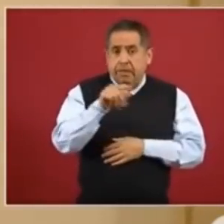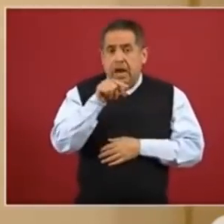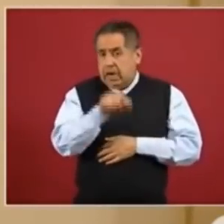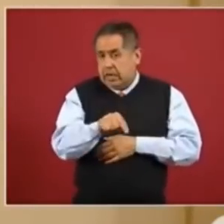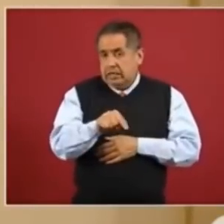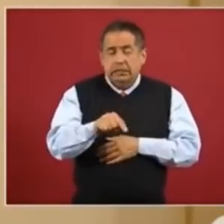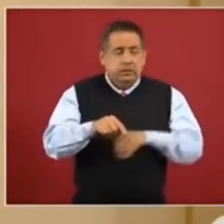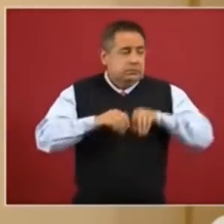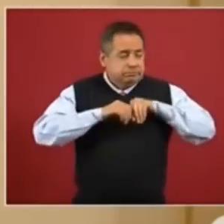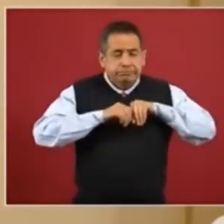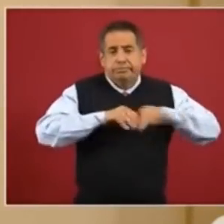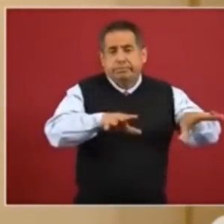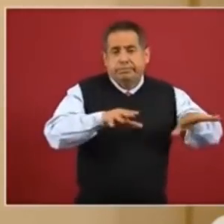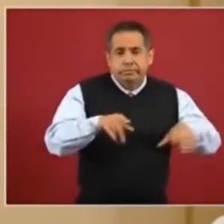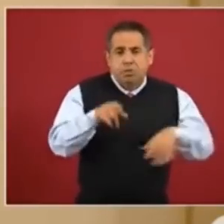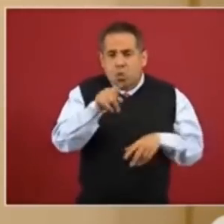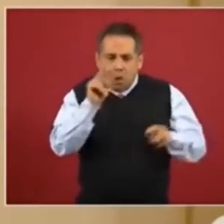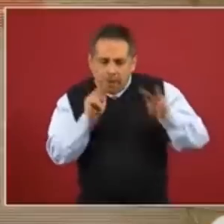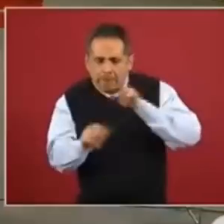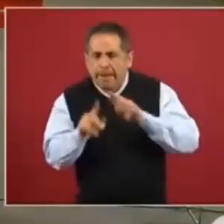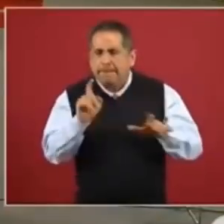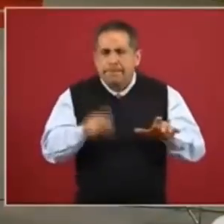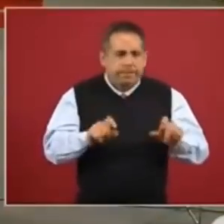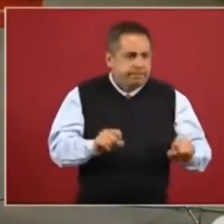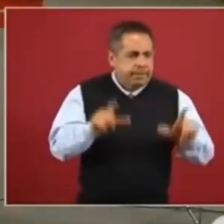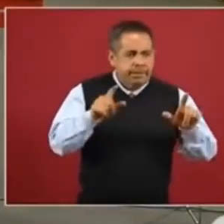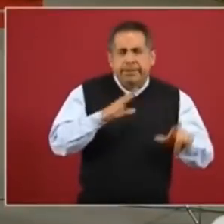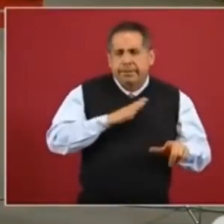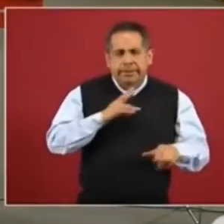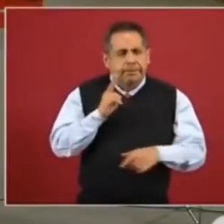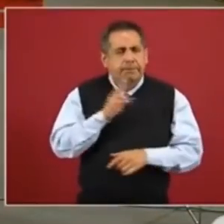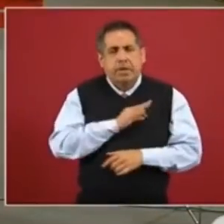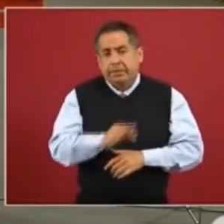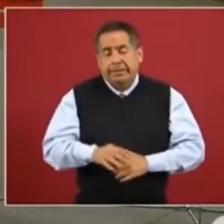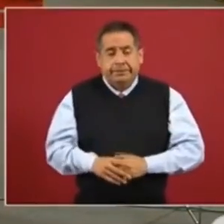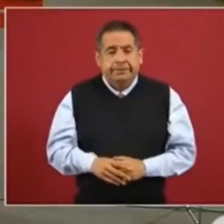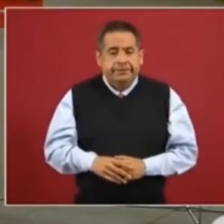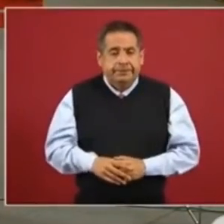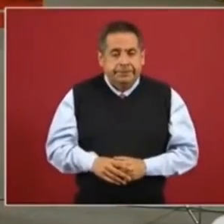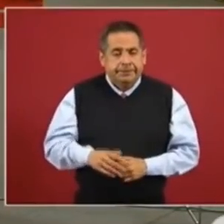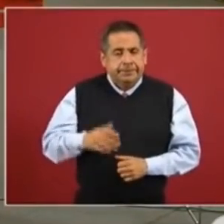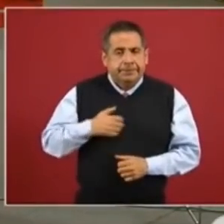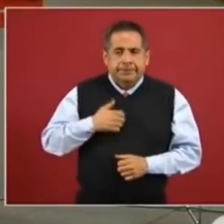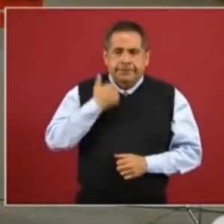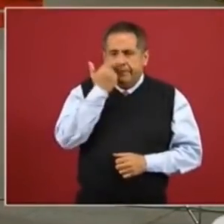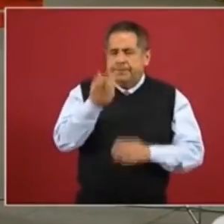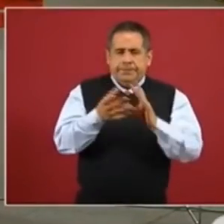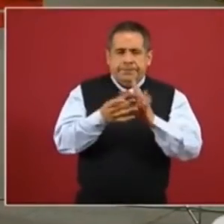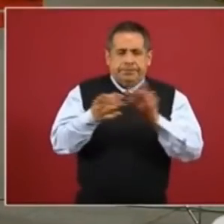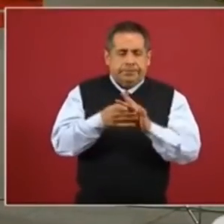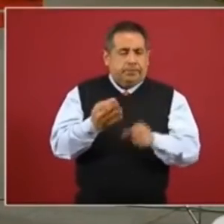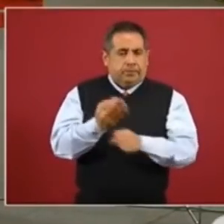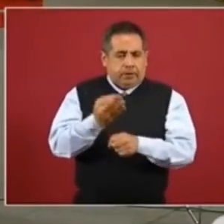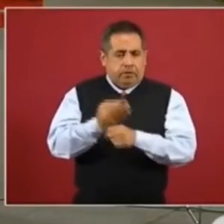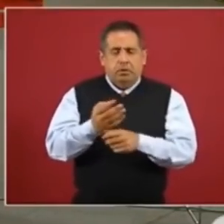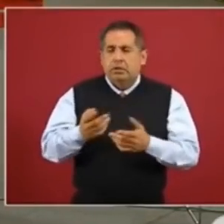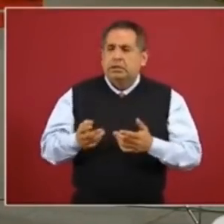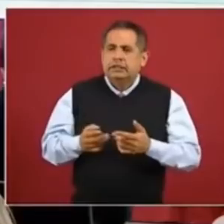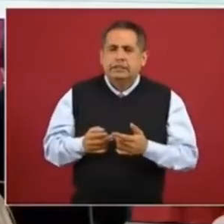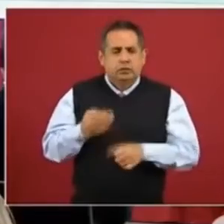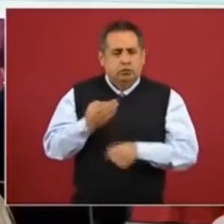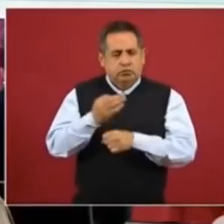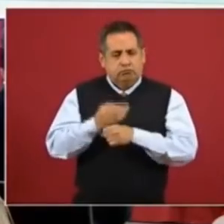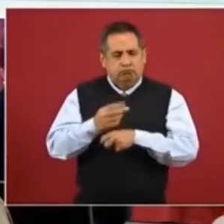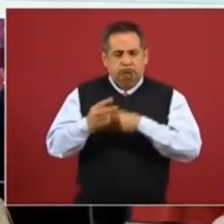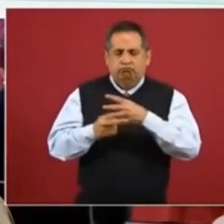General de Epidemiología y que ustedes pueden consultar. Entonces, yo quisiera en esta